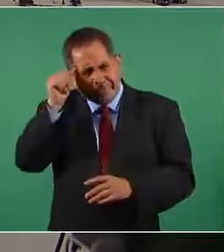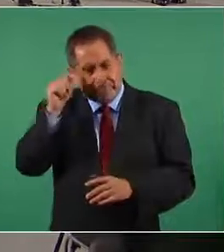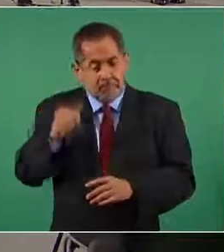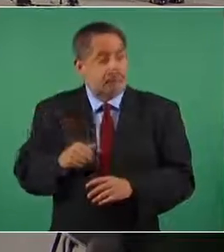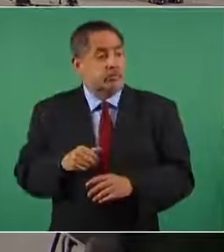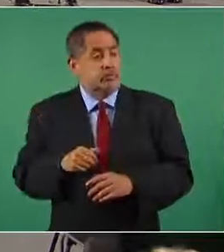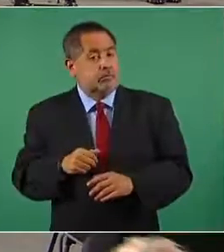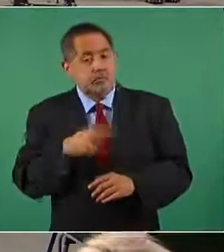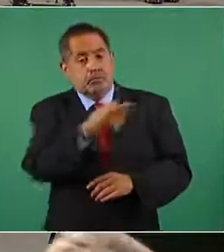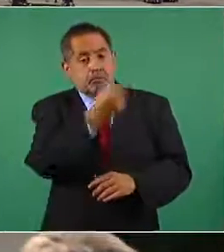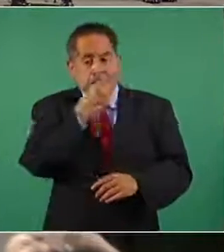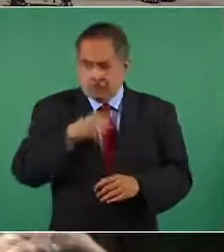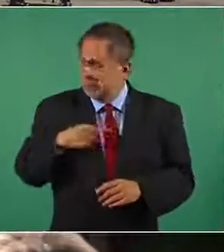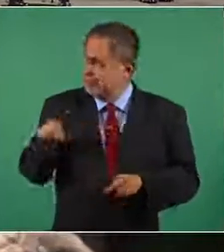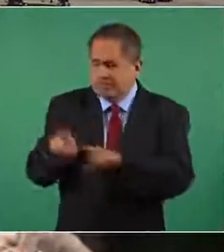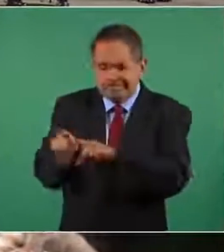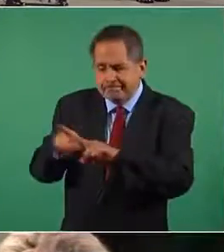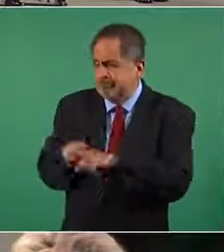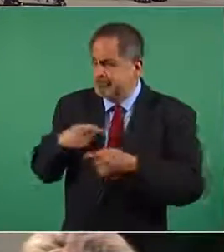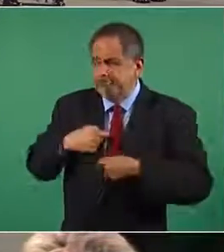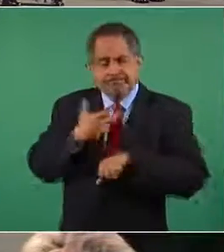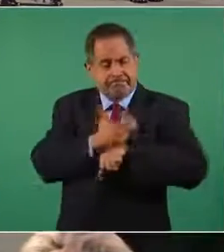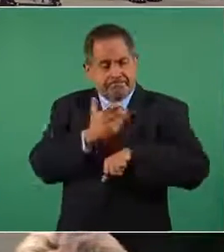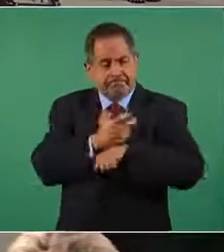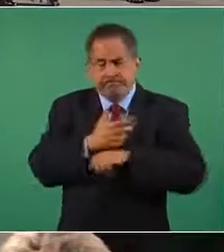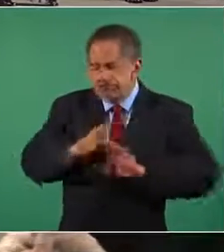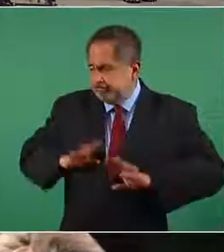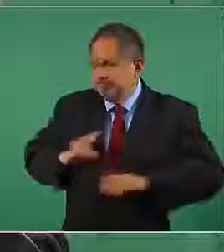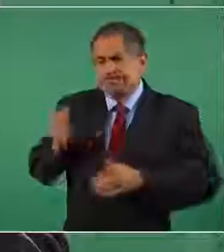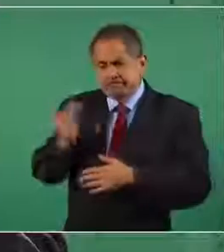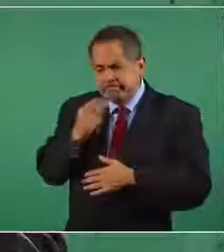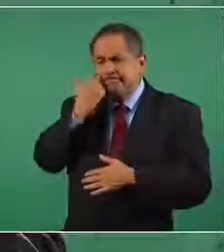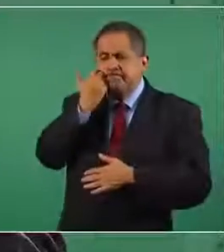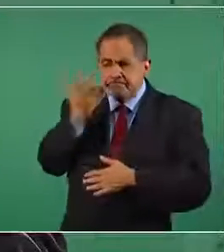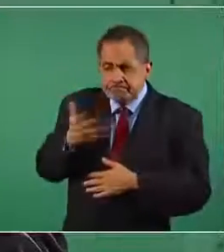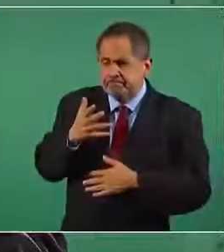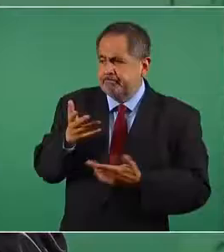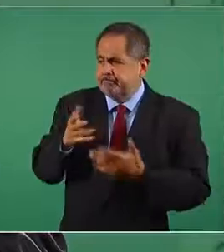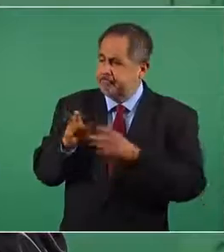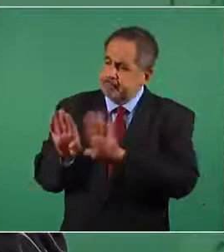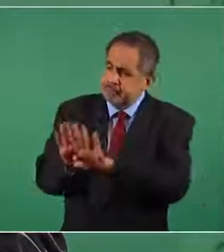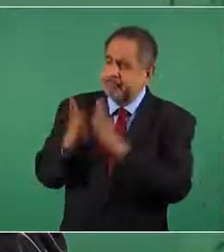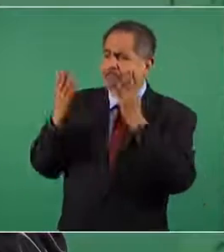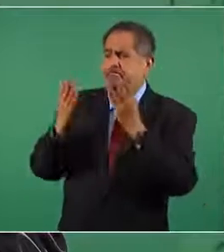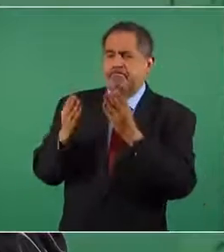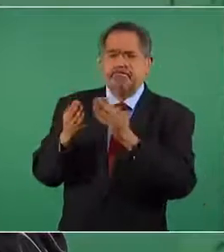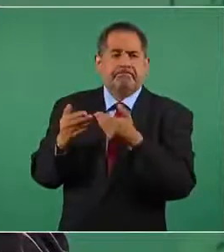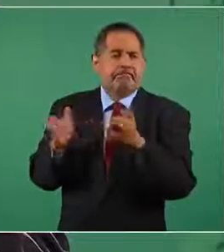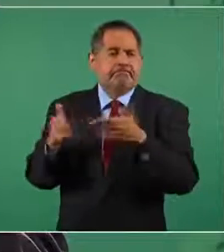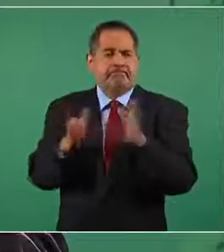me expresó que también a ellos les importa que se